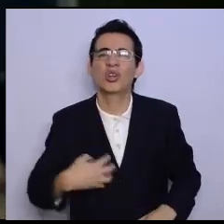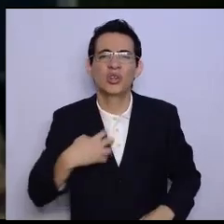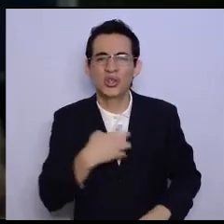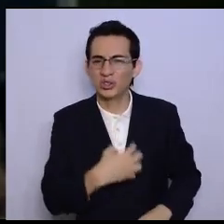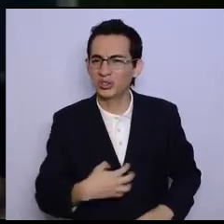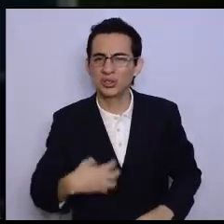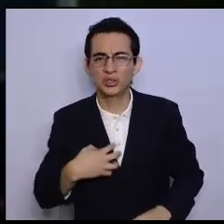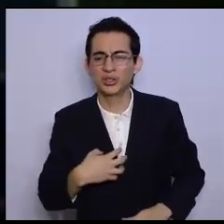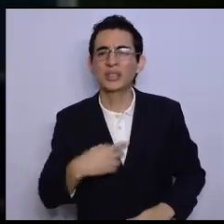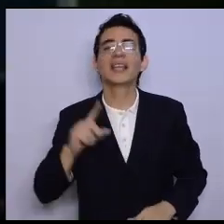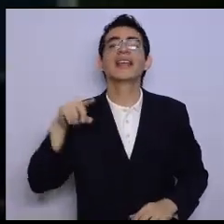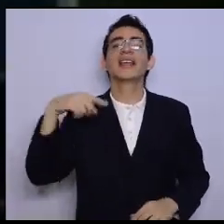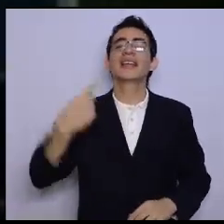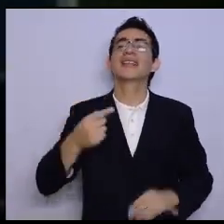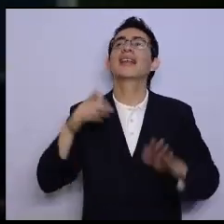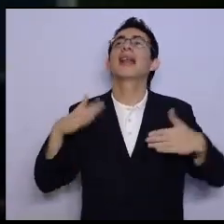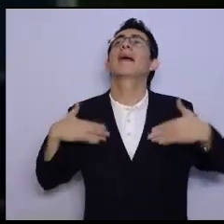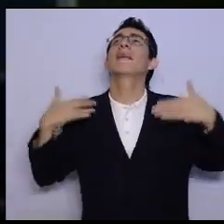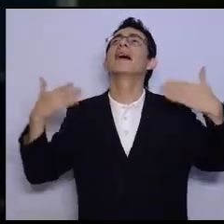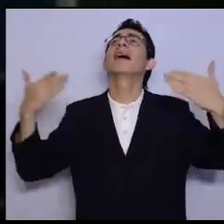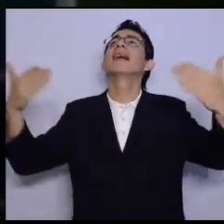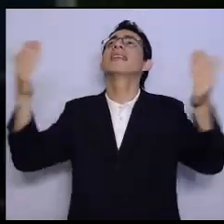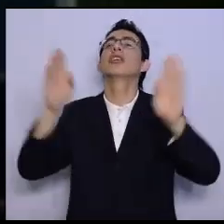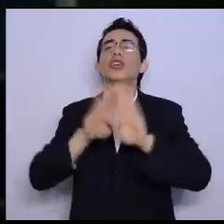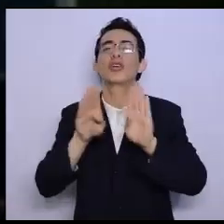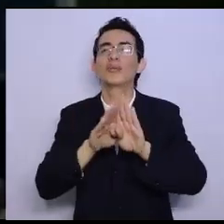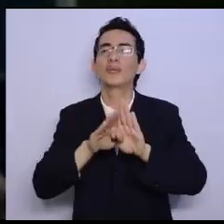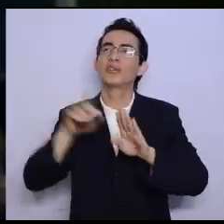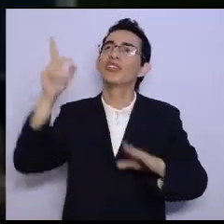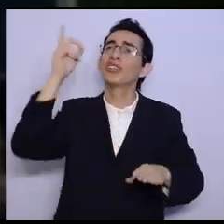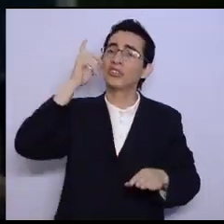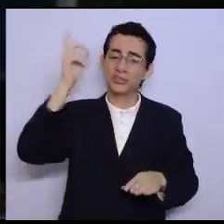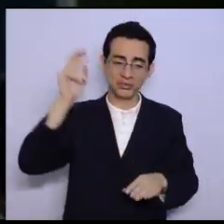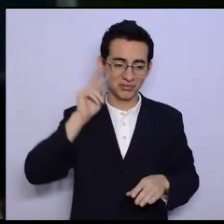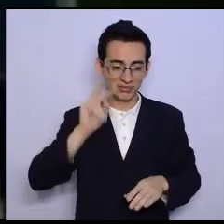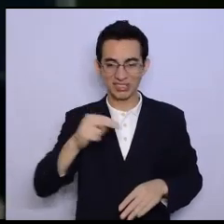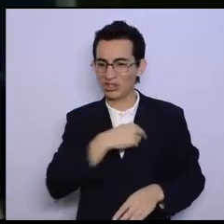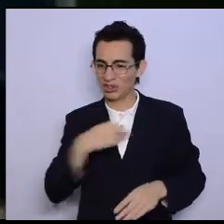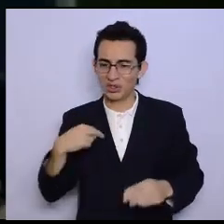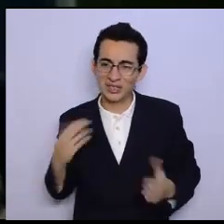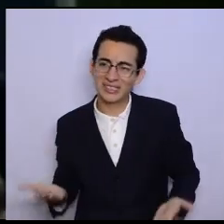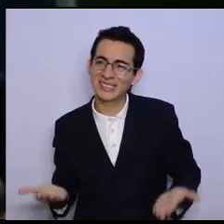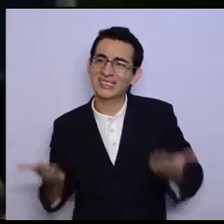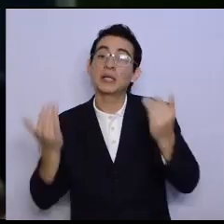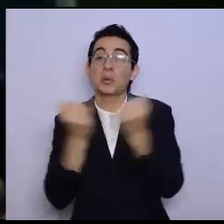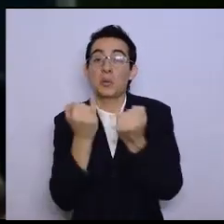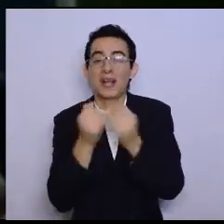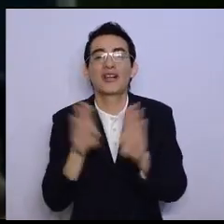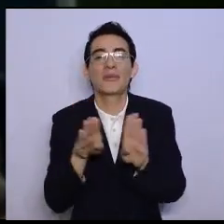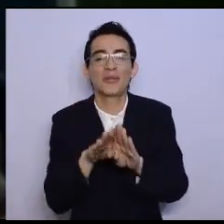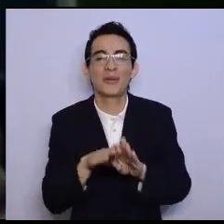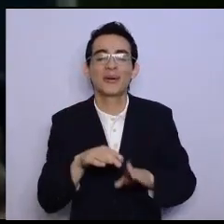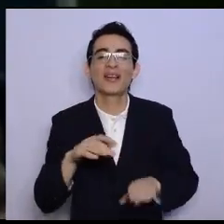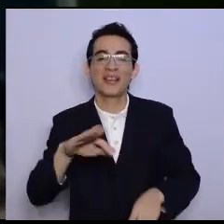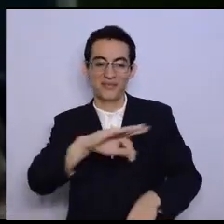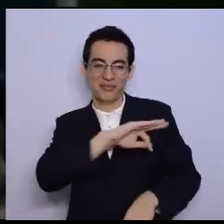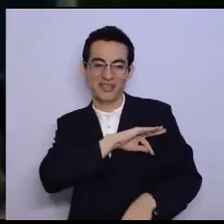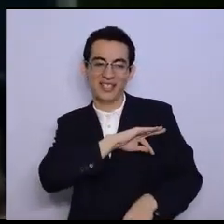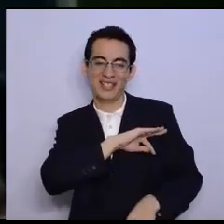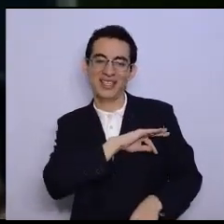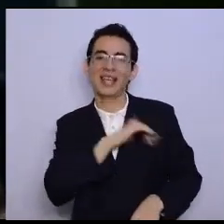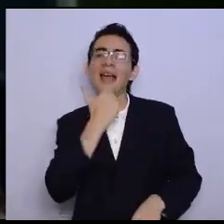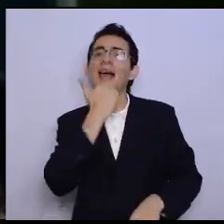significa, alabanza significa elogiada por Dios, como la fe de Abraham. La fe de Abraham fue una fe